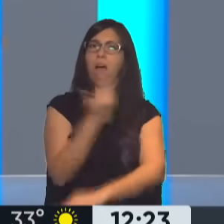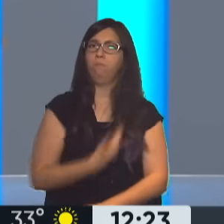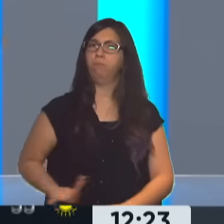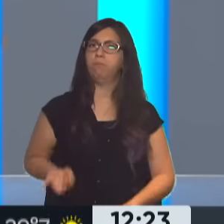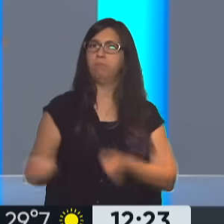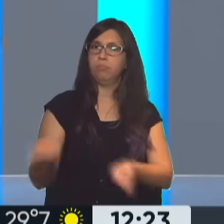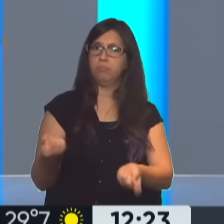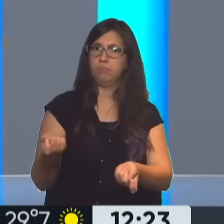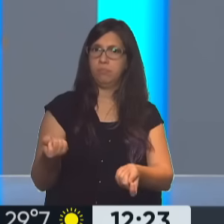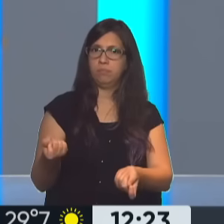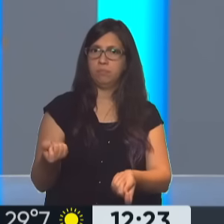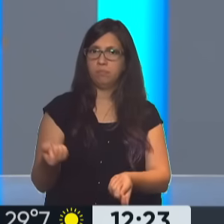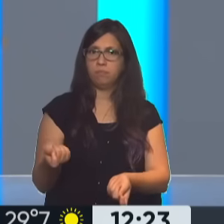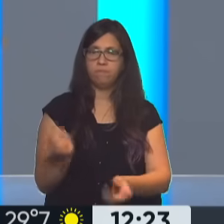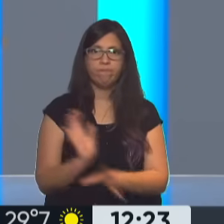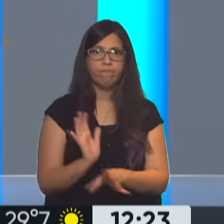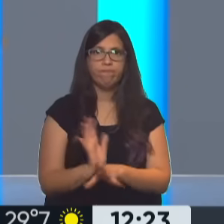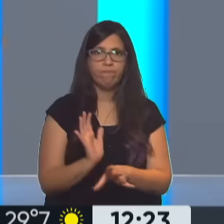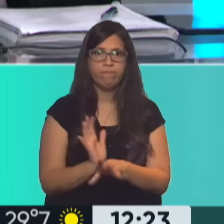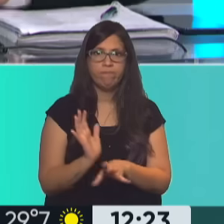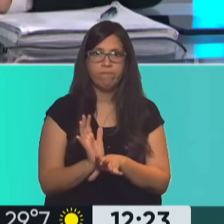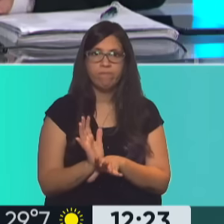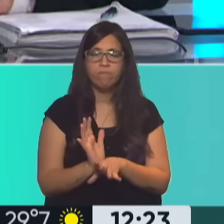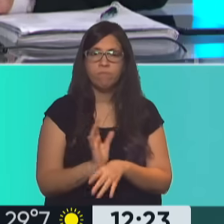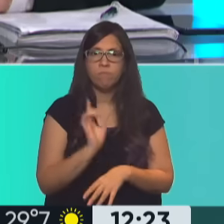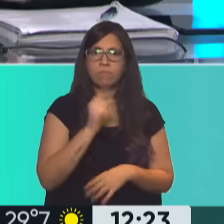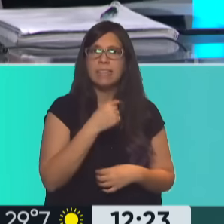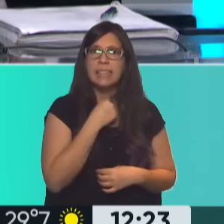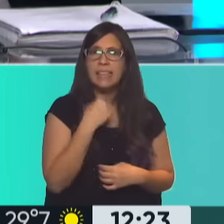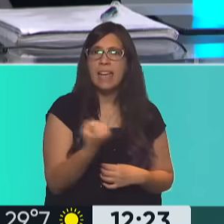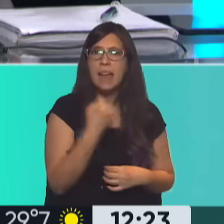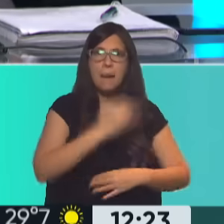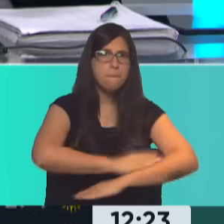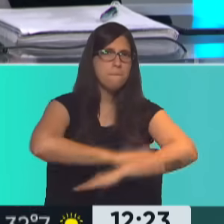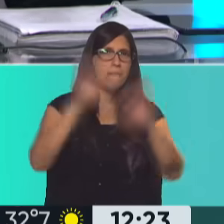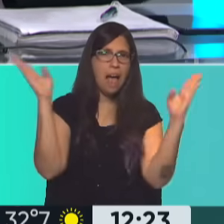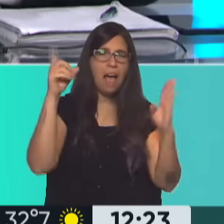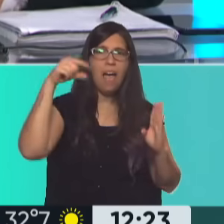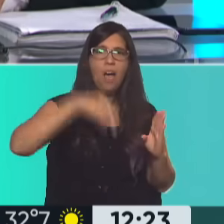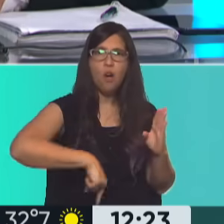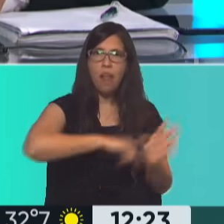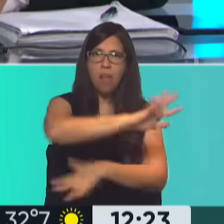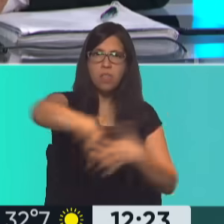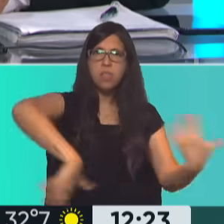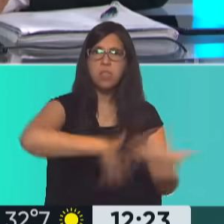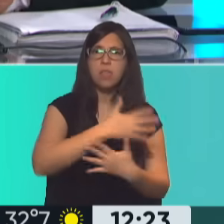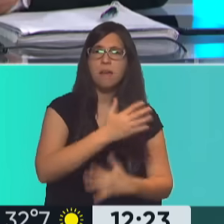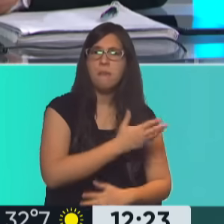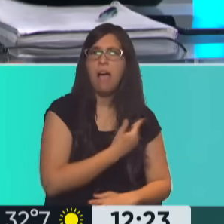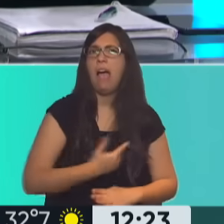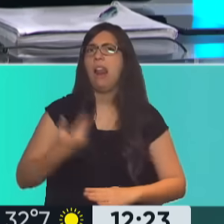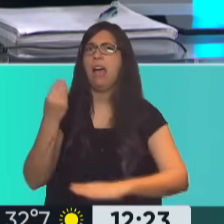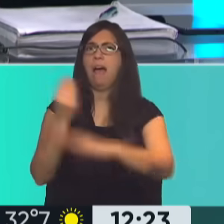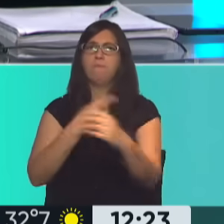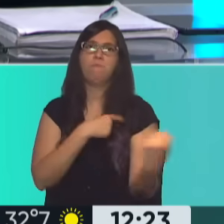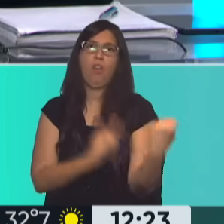claramente hay una medida tendiente a a a provocar este estallido a provocar este descontrol eh Y algunos lo dicen